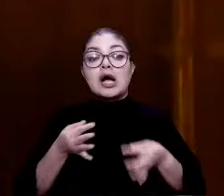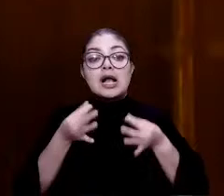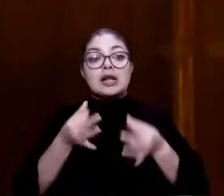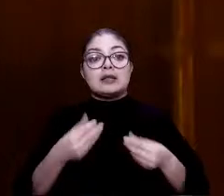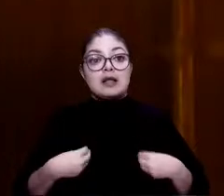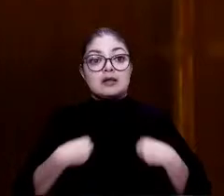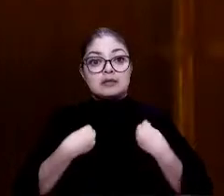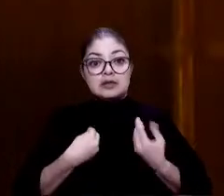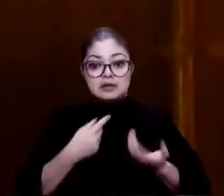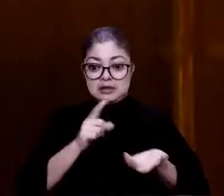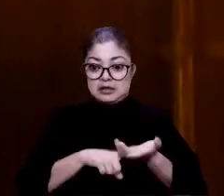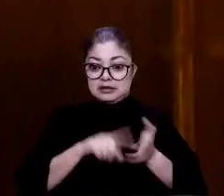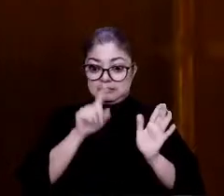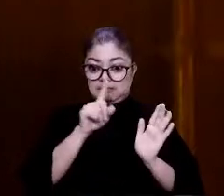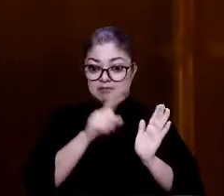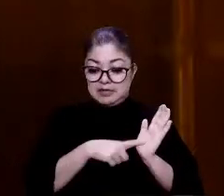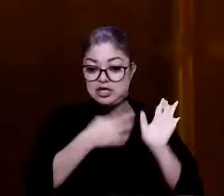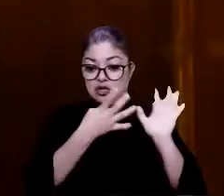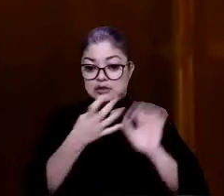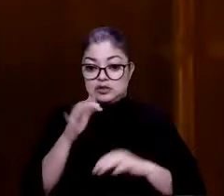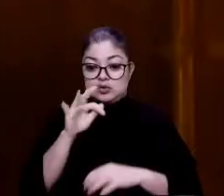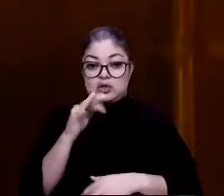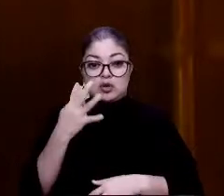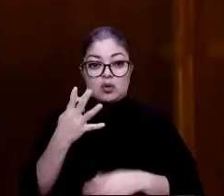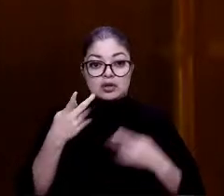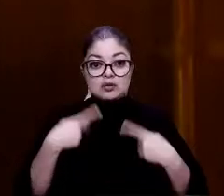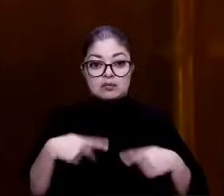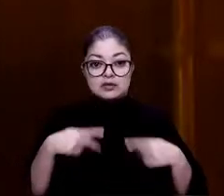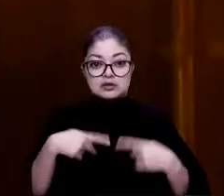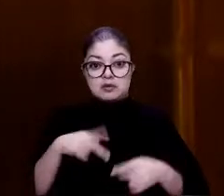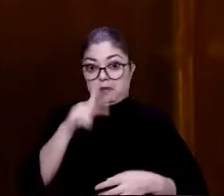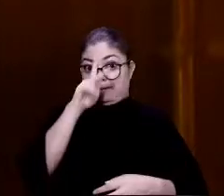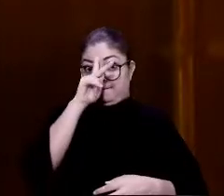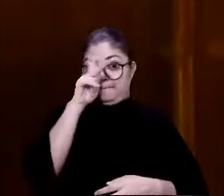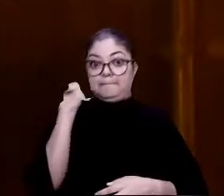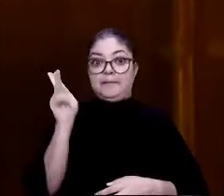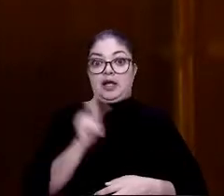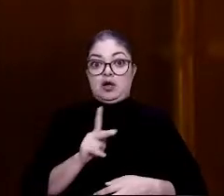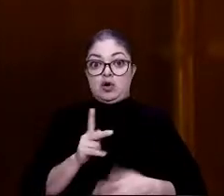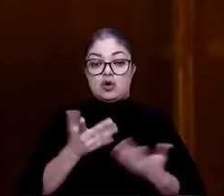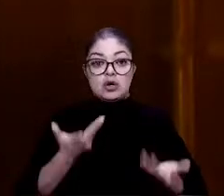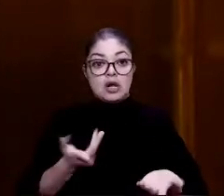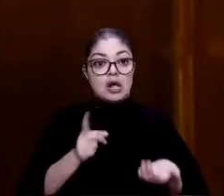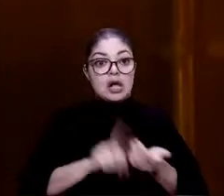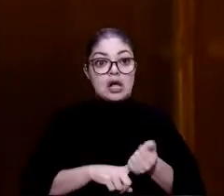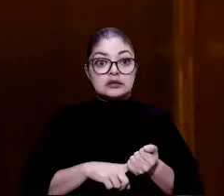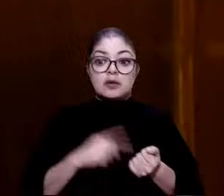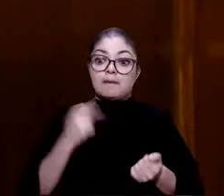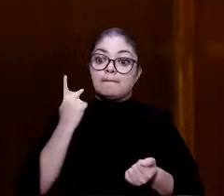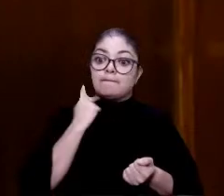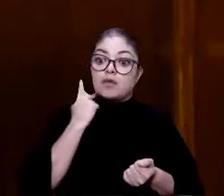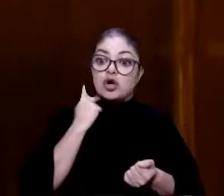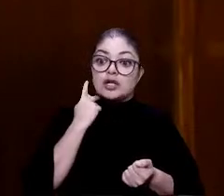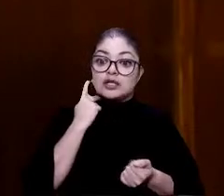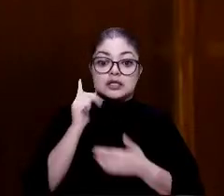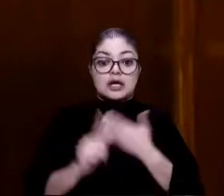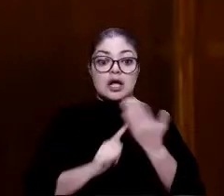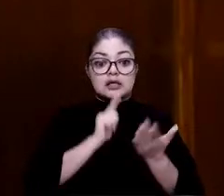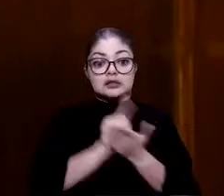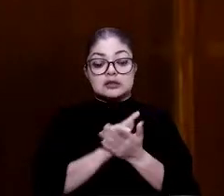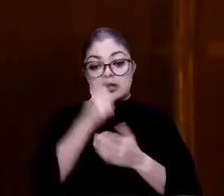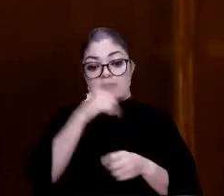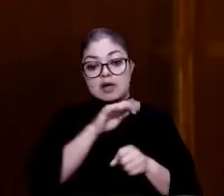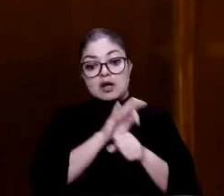de 1.944 personas. Peor aún, la inexistente implementación de políticas públicas integrales en favor de las